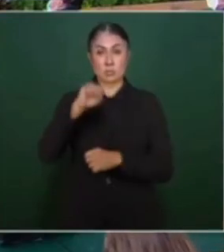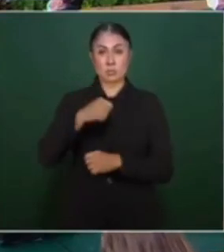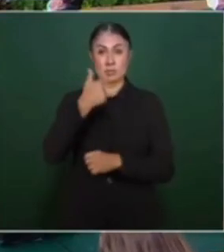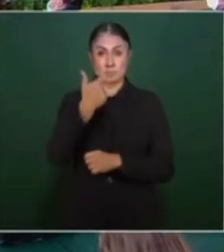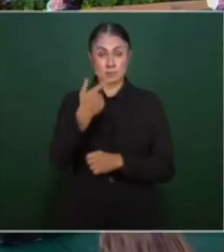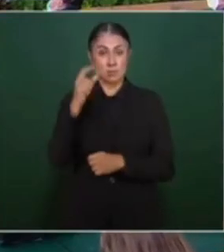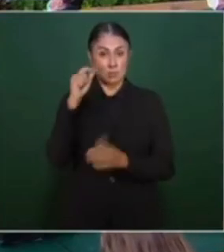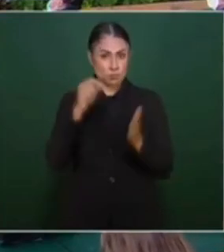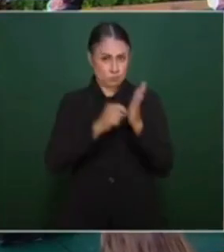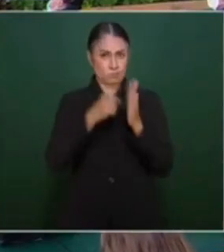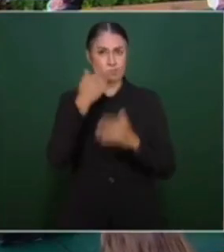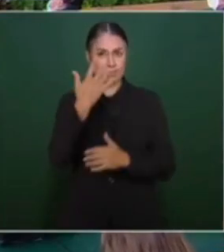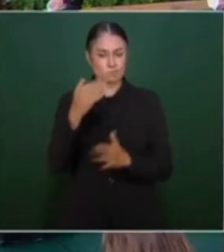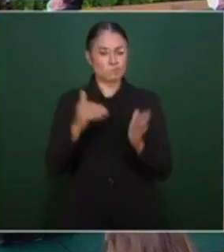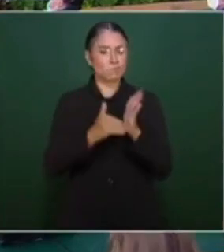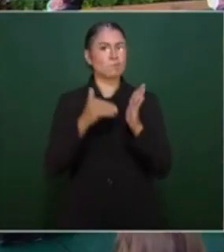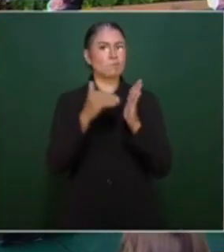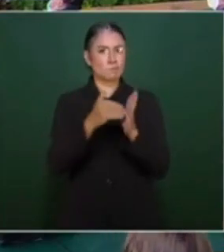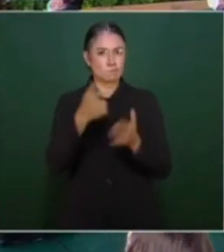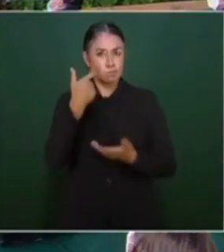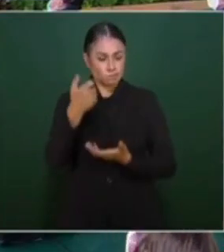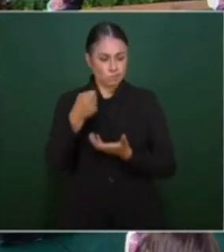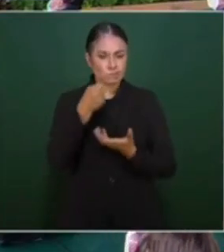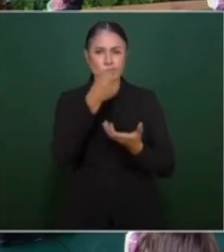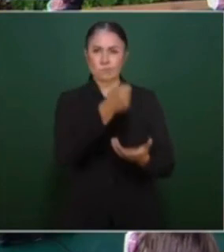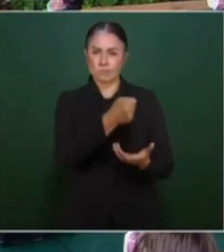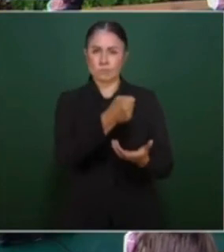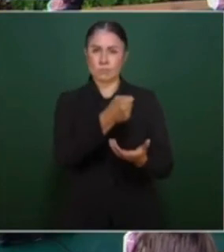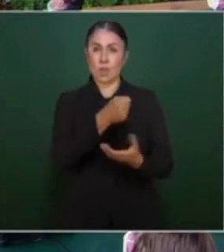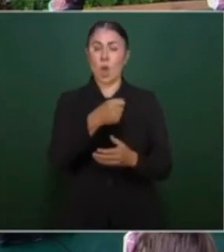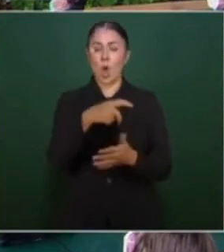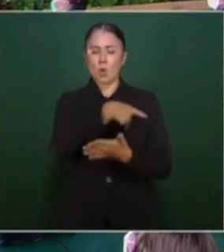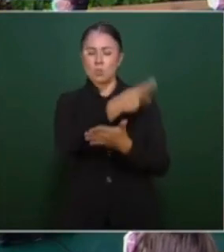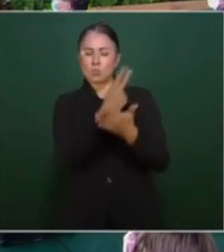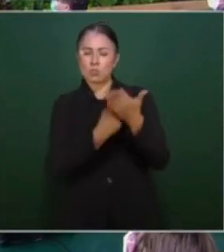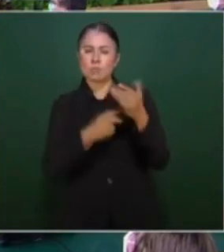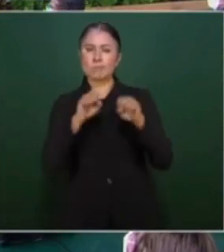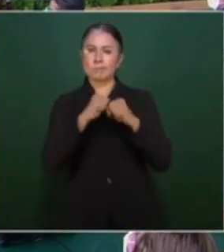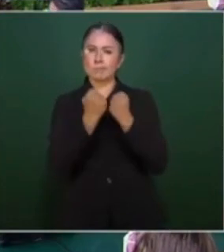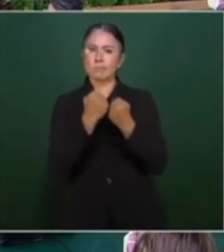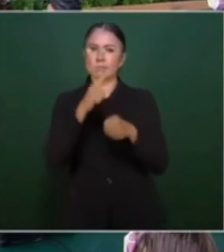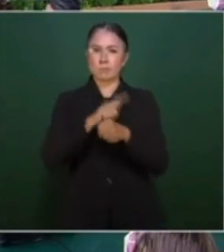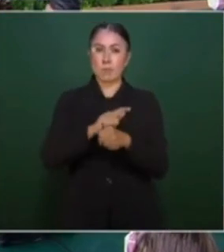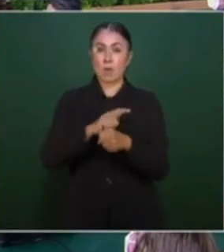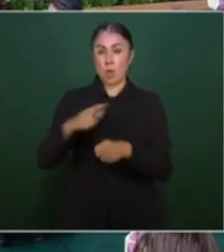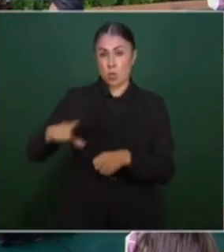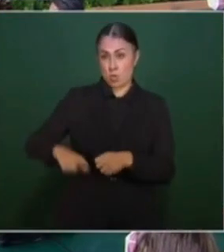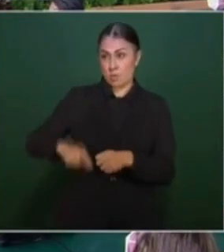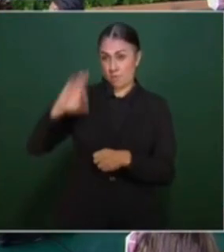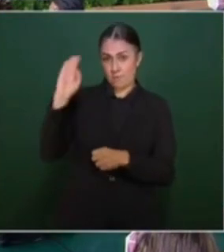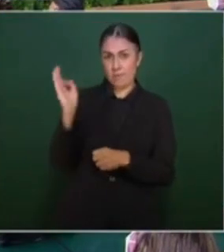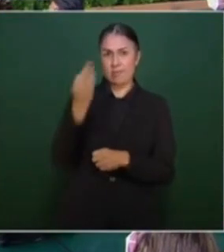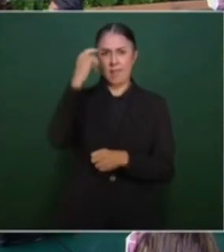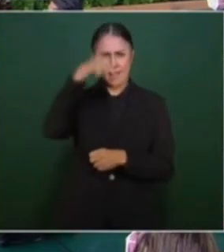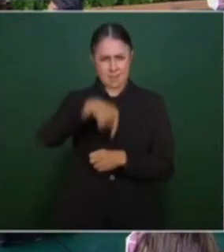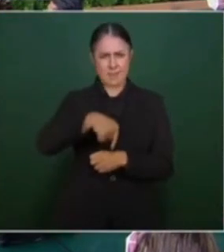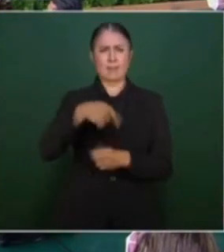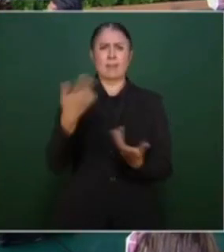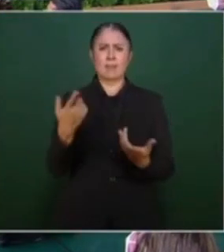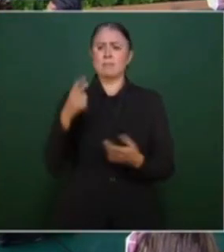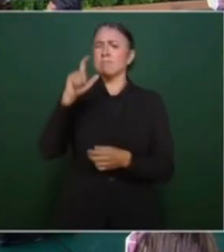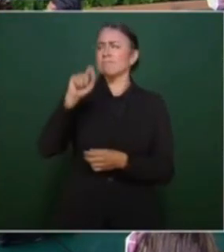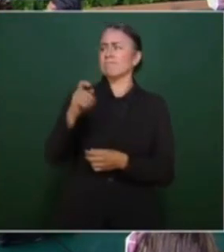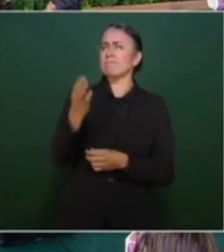887.5 millones de pesos. En los programas sociales del gobierno federal, aquí están presentes en el Estado